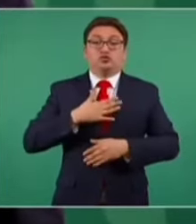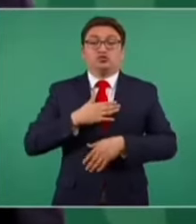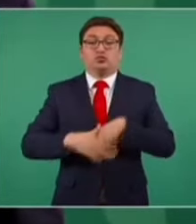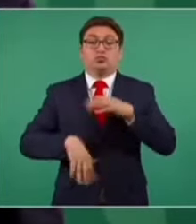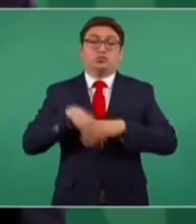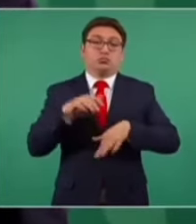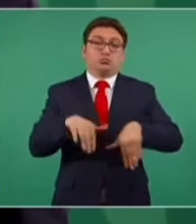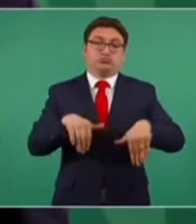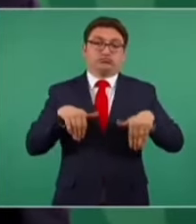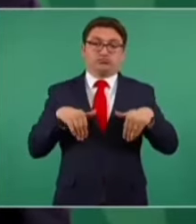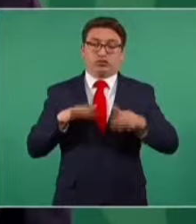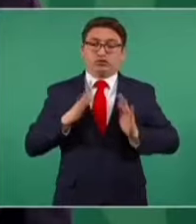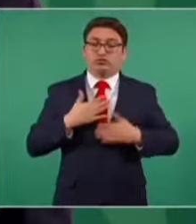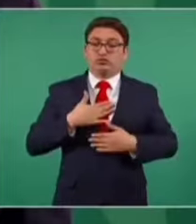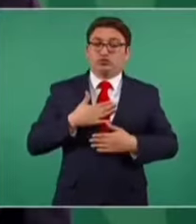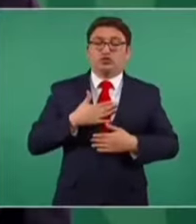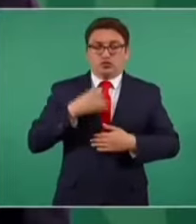al país.